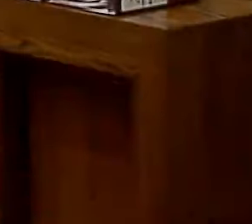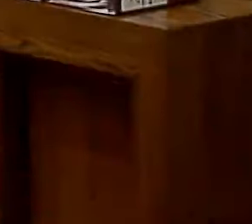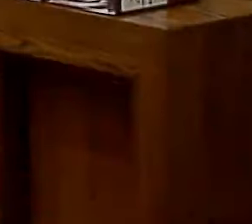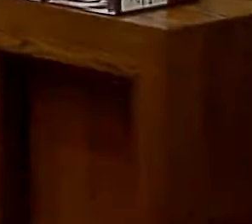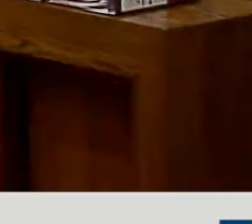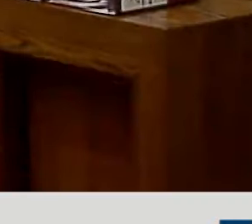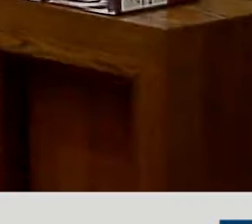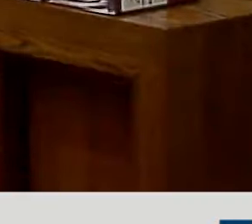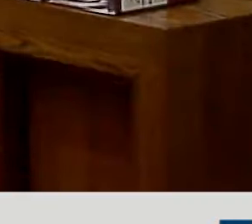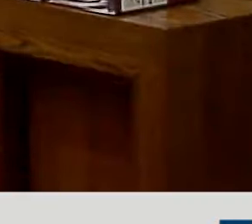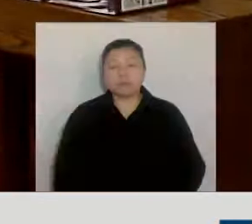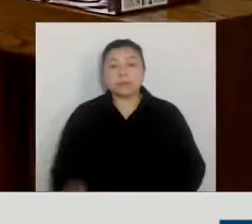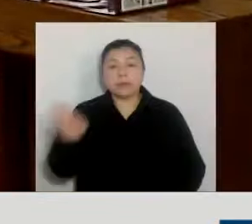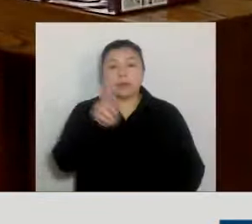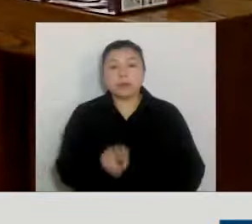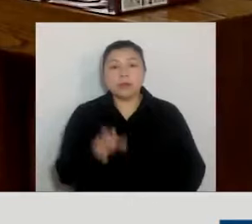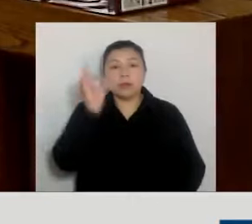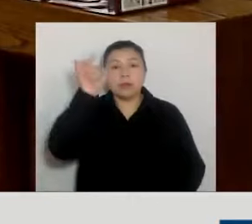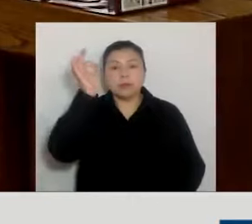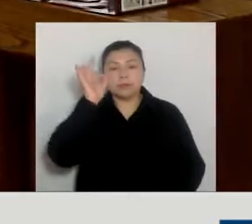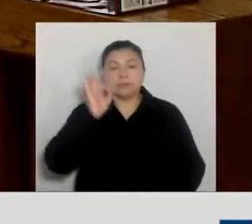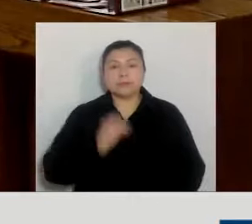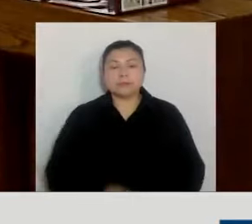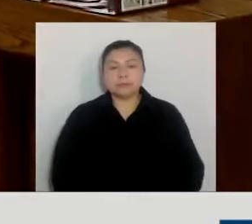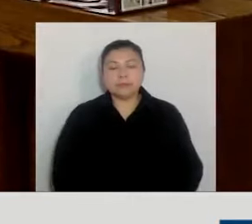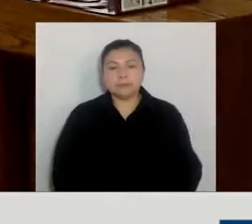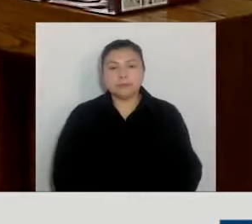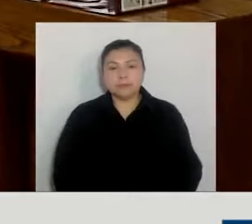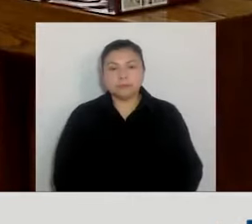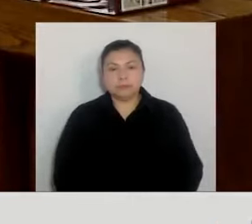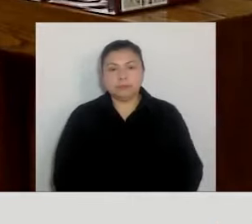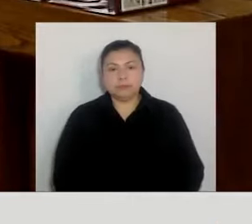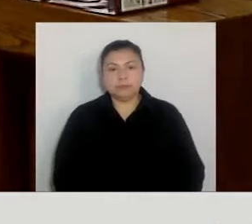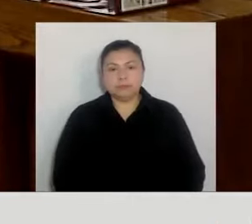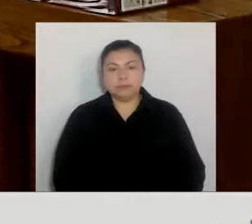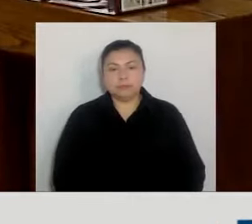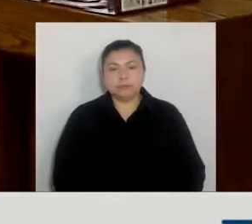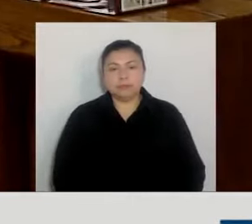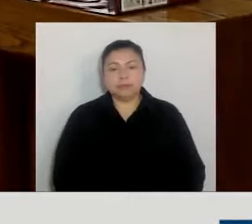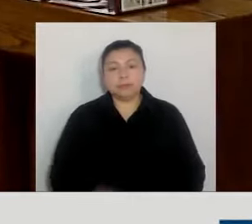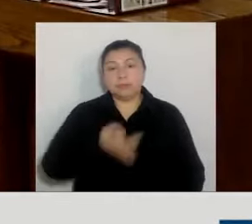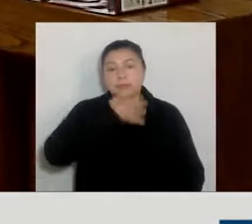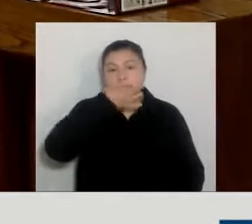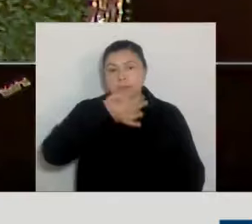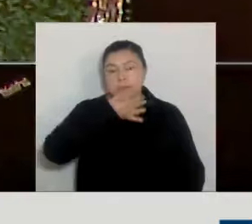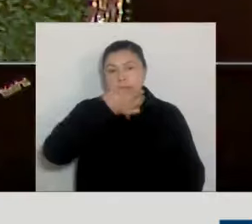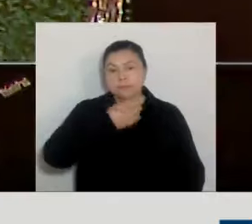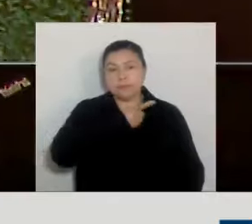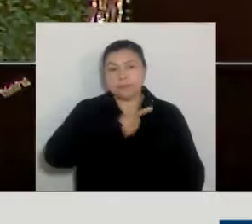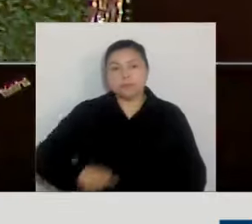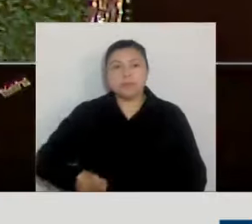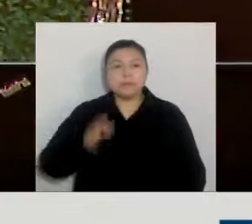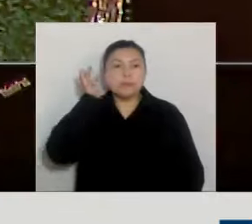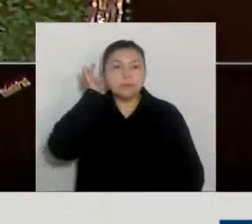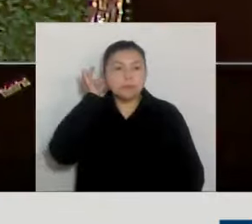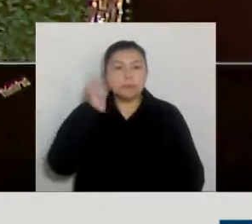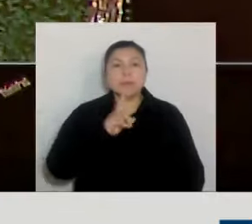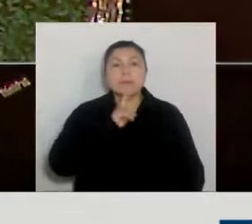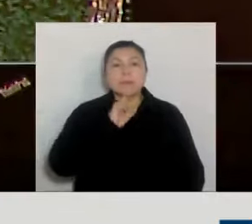se retoma la sesión tiene la palabra la diputada Carolina